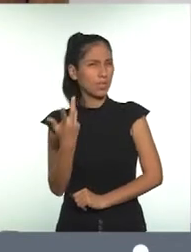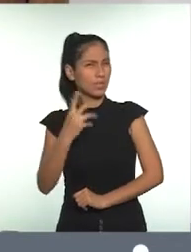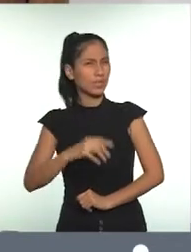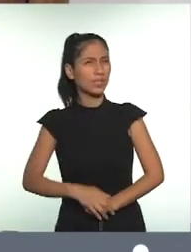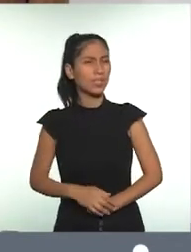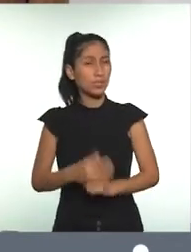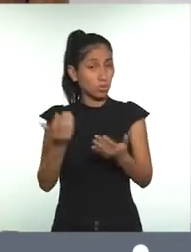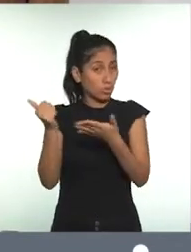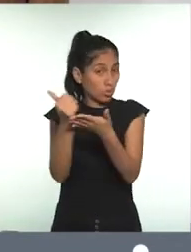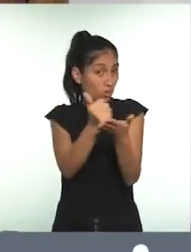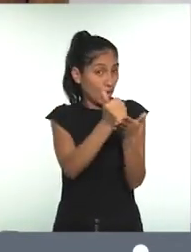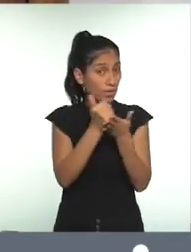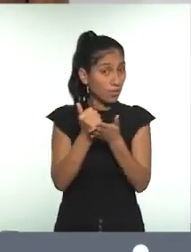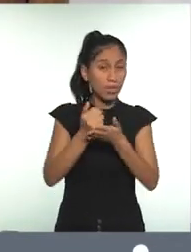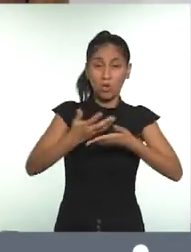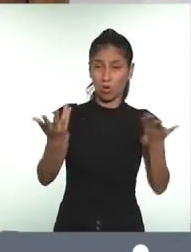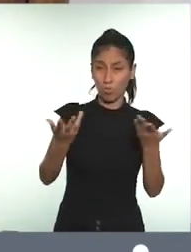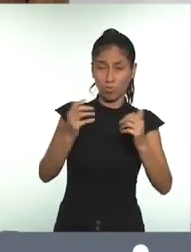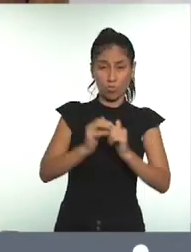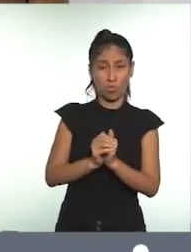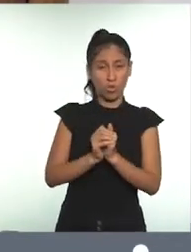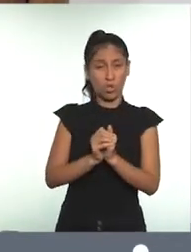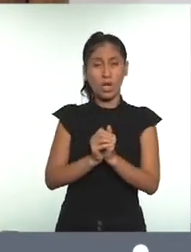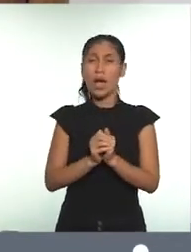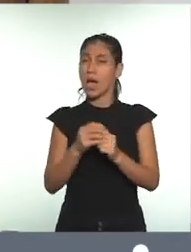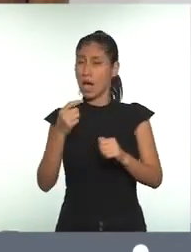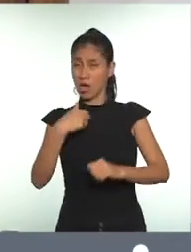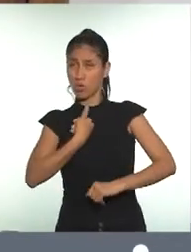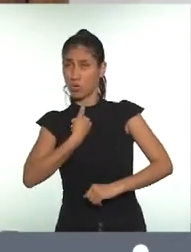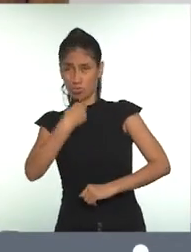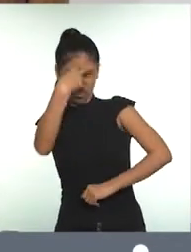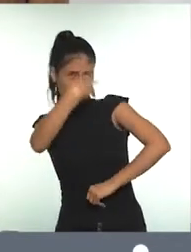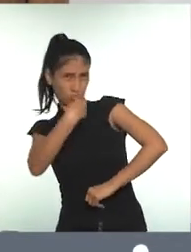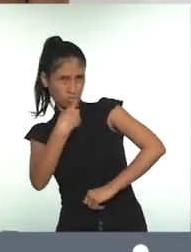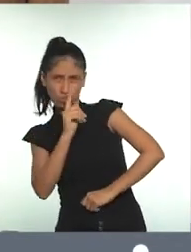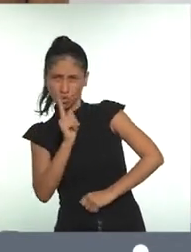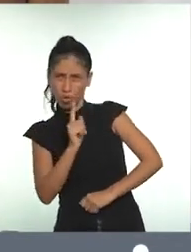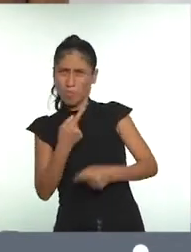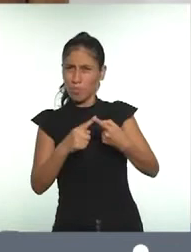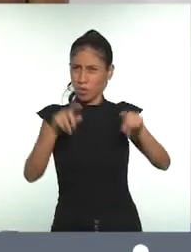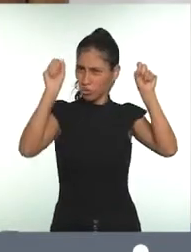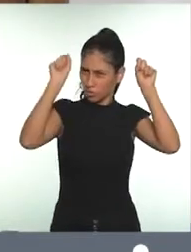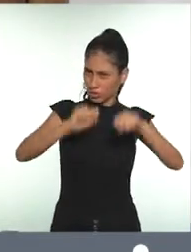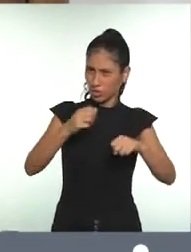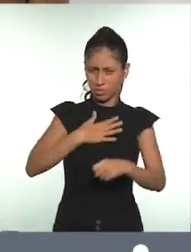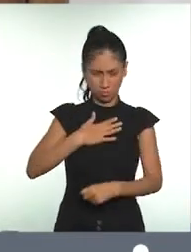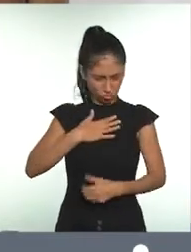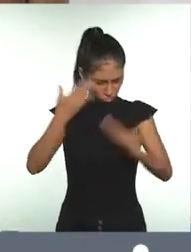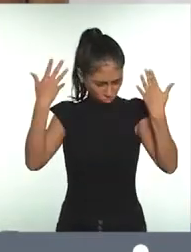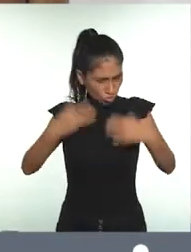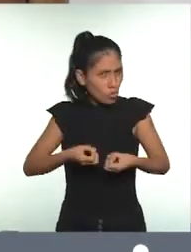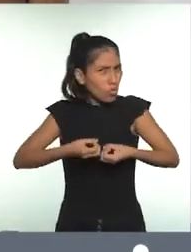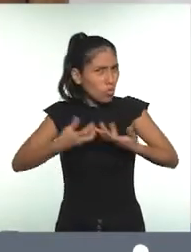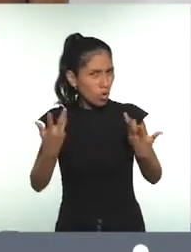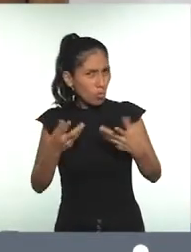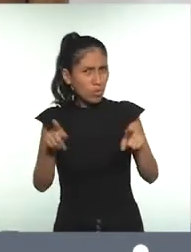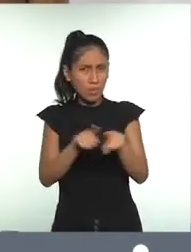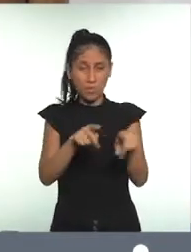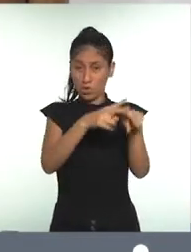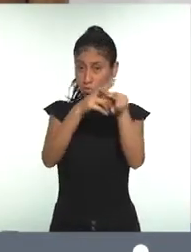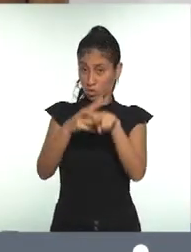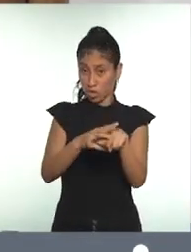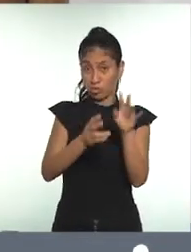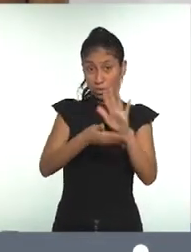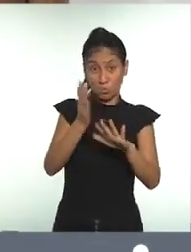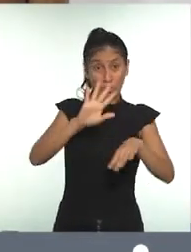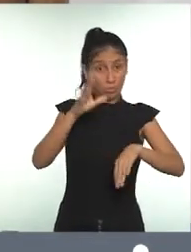que esto nos ayudará, no tanto a diagnosticarnos profesionalmente, pero sí a saber cómo estamos, cuidarnos y